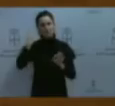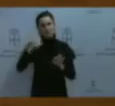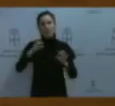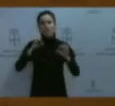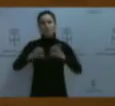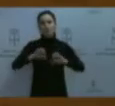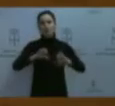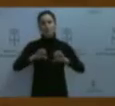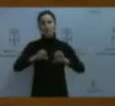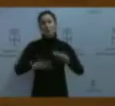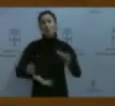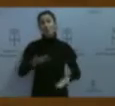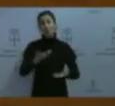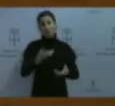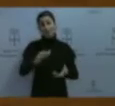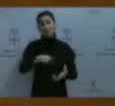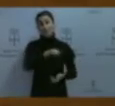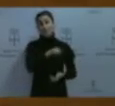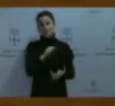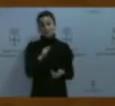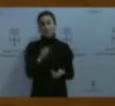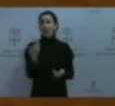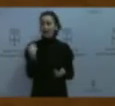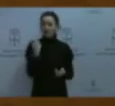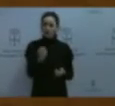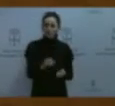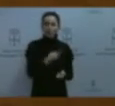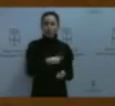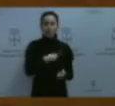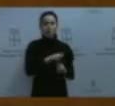del Estado, fue otra de las cuestiones que salió ayer precisamente en